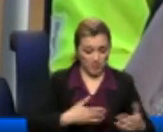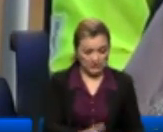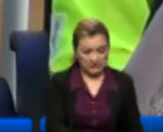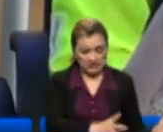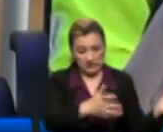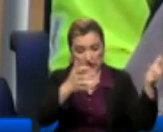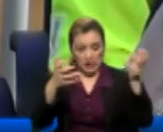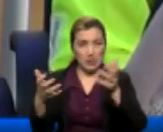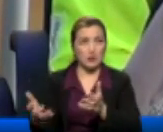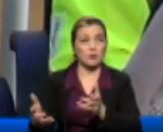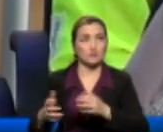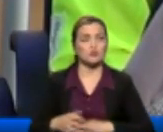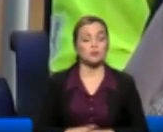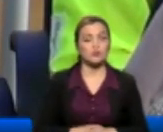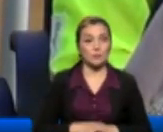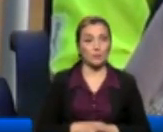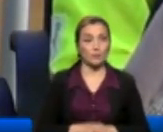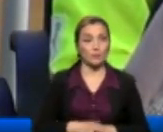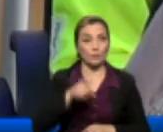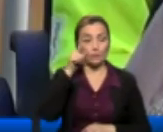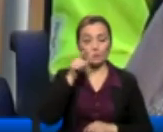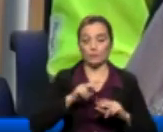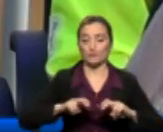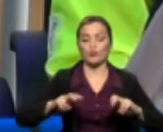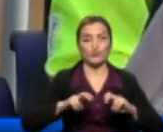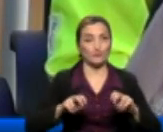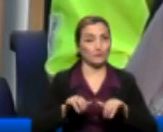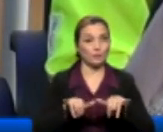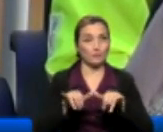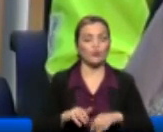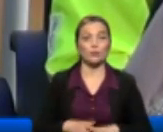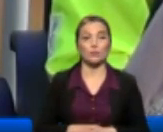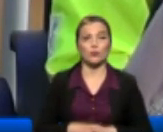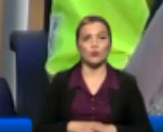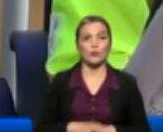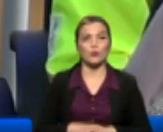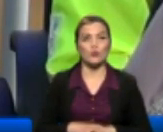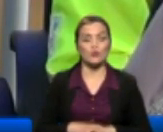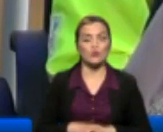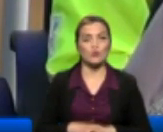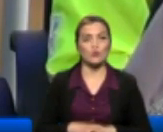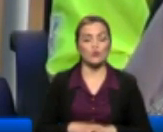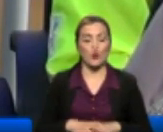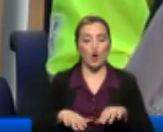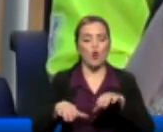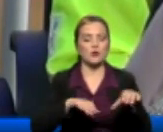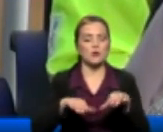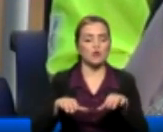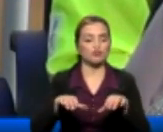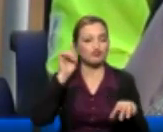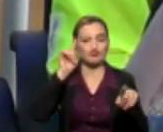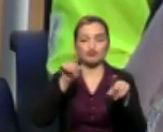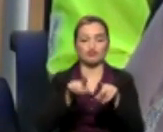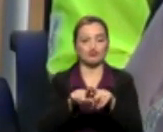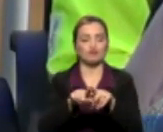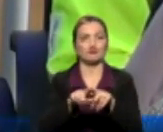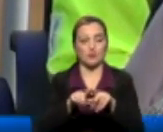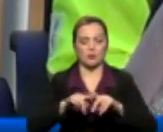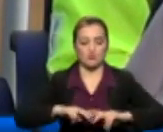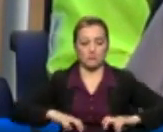eso ya está en manos a través de Fiscalía General del Estado, donde se tiene las coordinaciones respectivas para